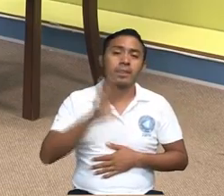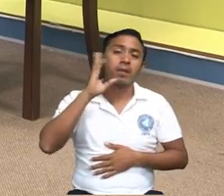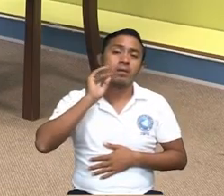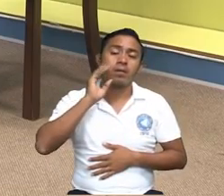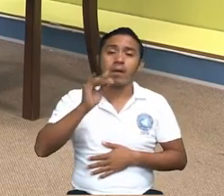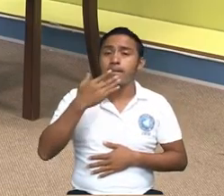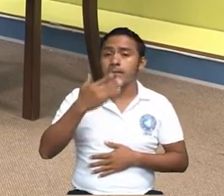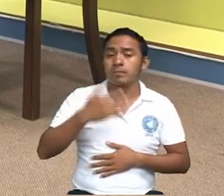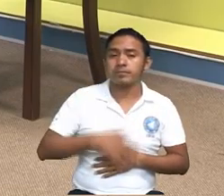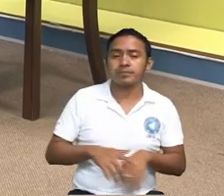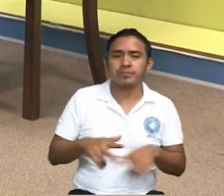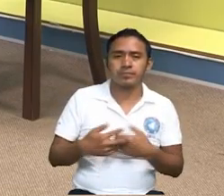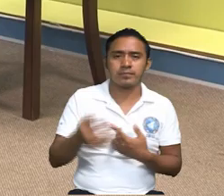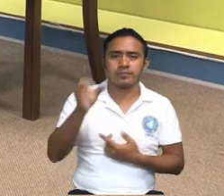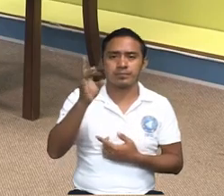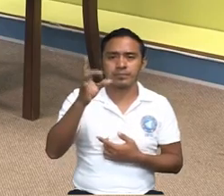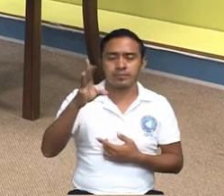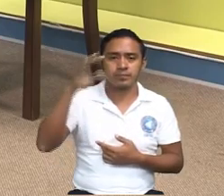buena. Nosotros comenzamos el